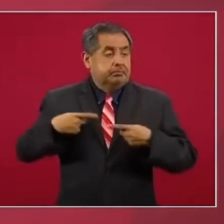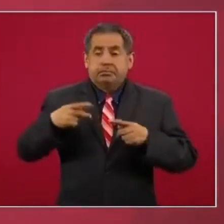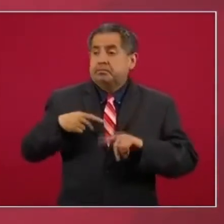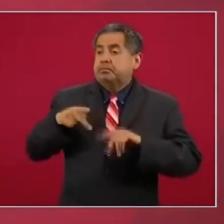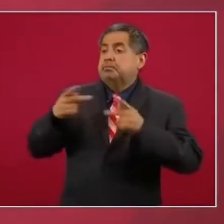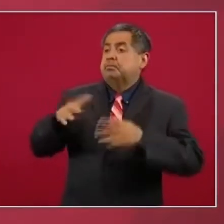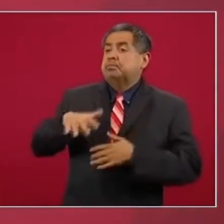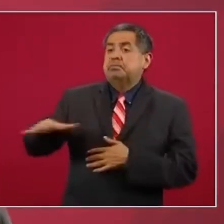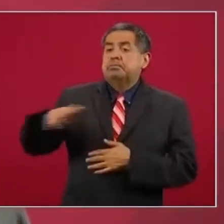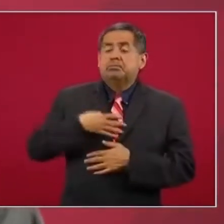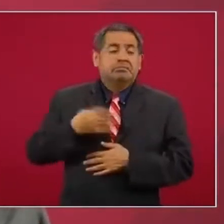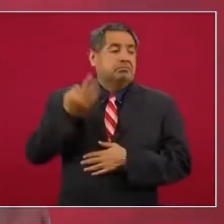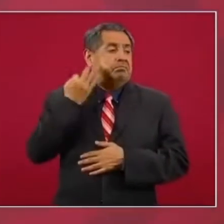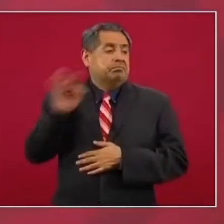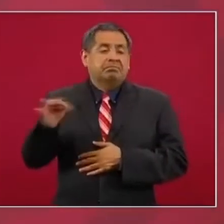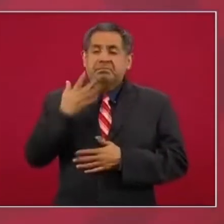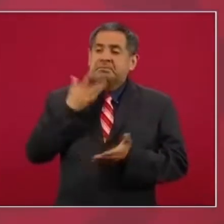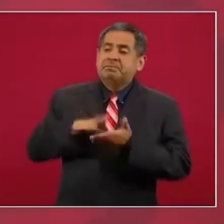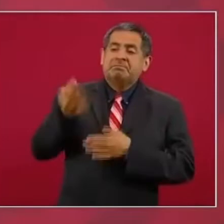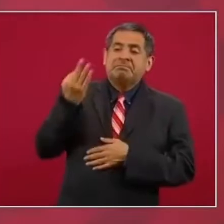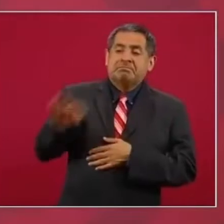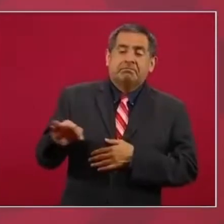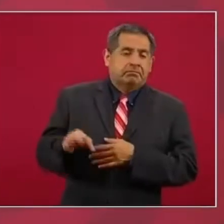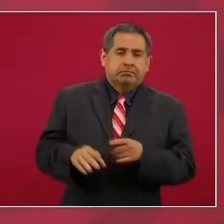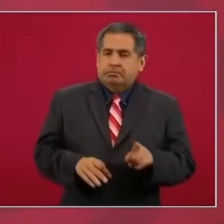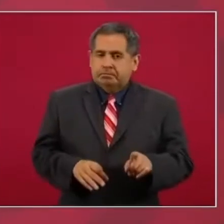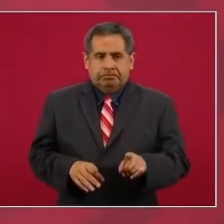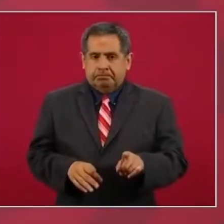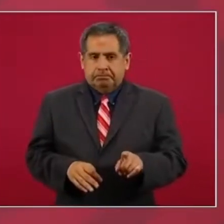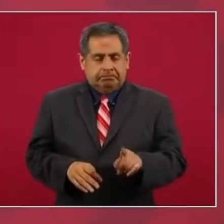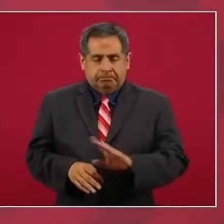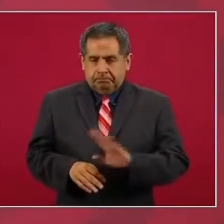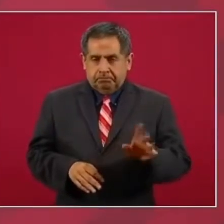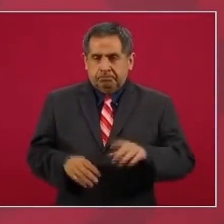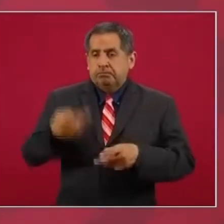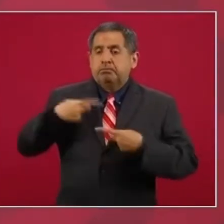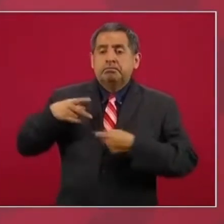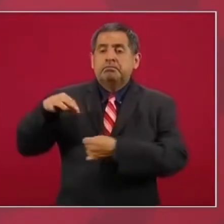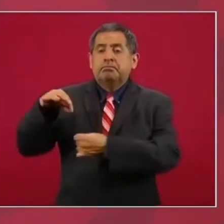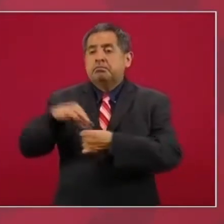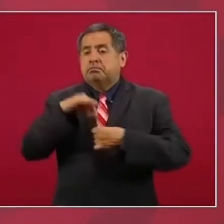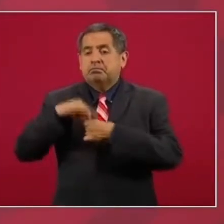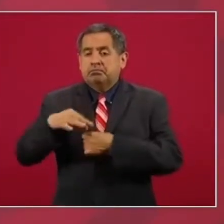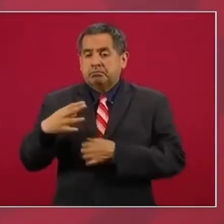pueblo de México. Yo no le puedo fallar al pueblo de México. Pero con La gente votó